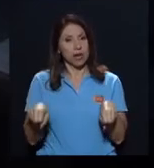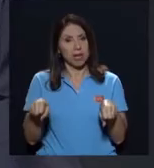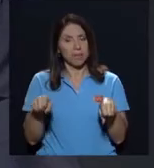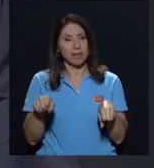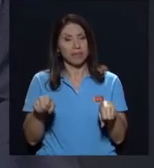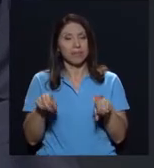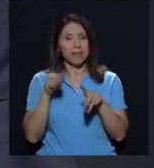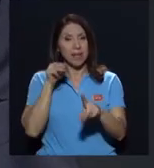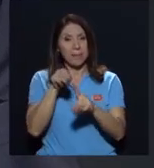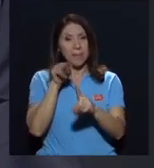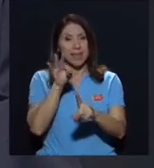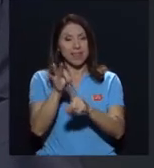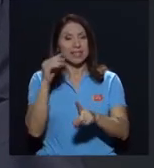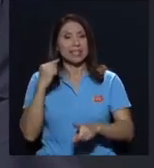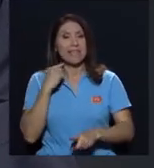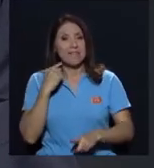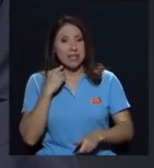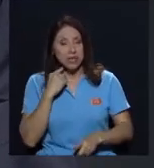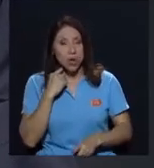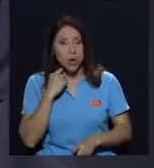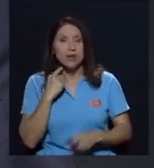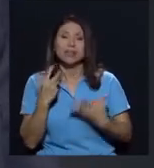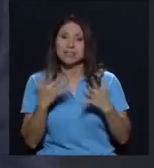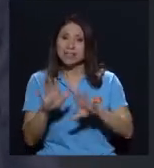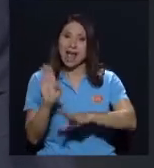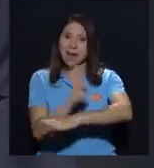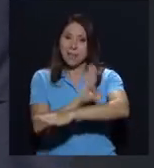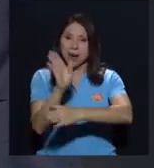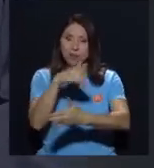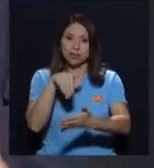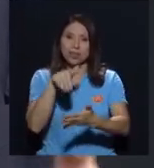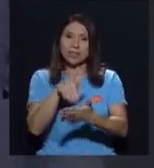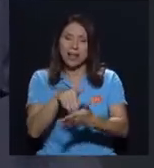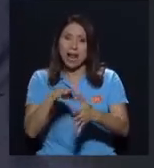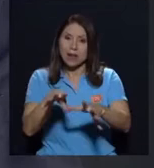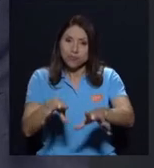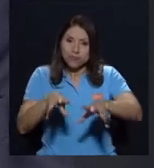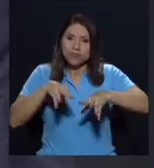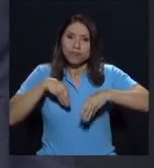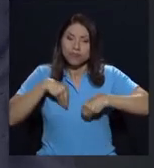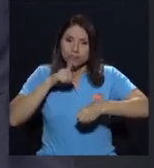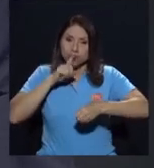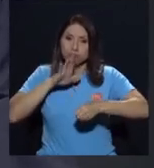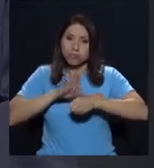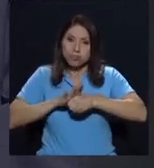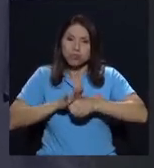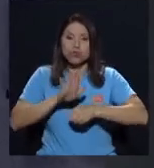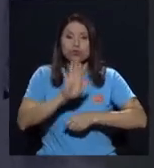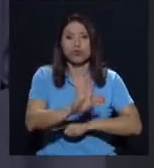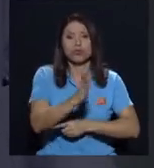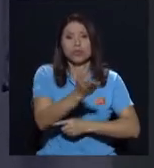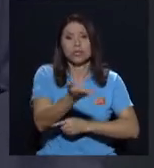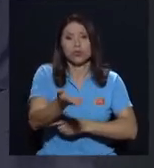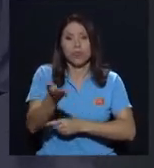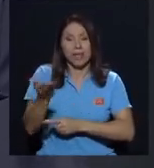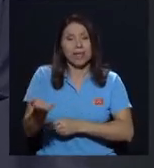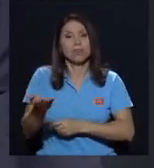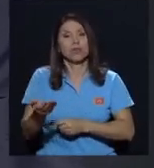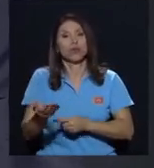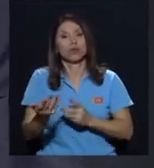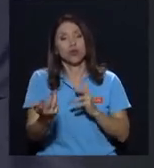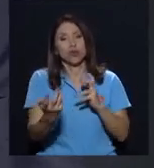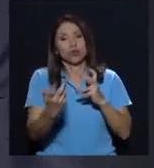el banco central está escribiendo el compromiso de adecuar sus instrumentos para tratar hasta que sea posible